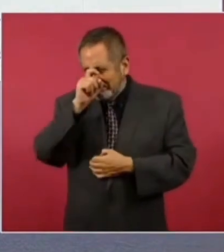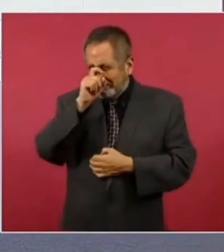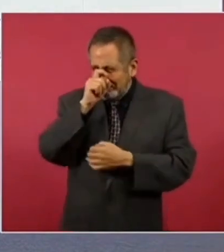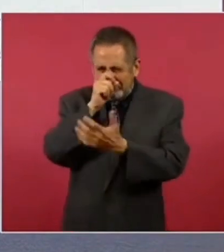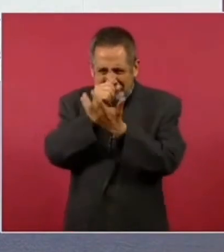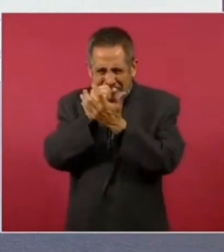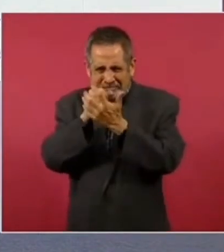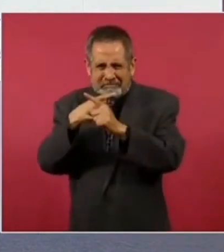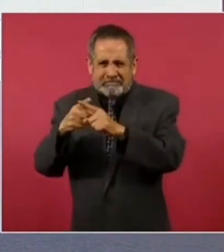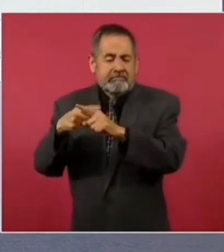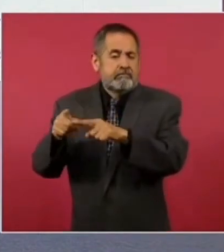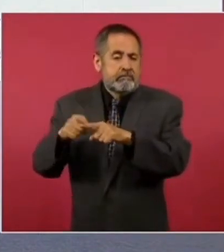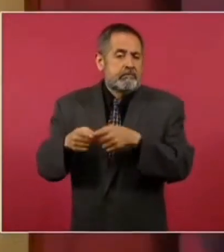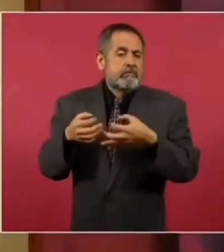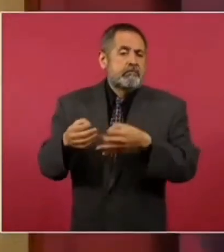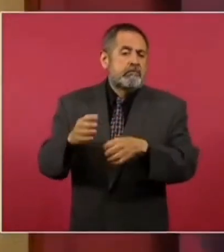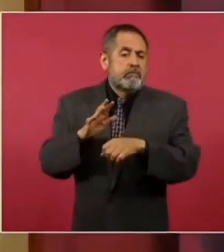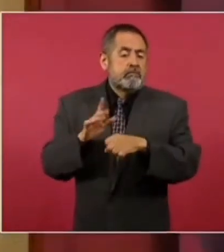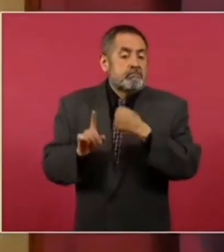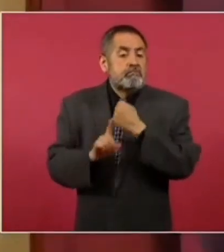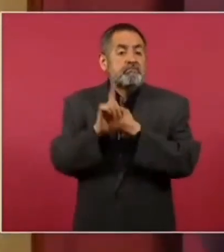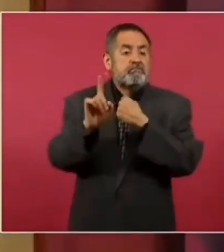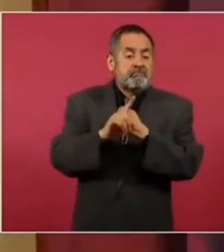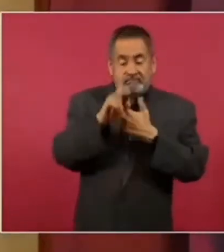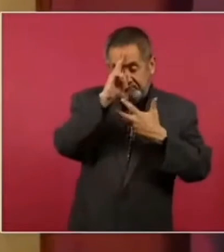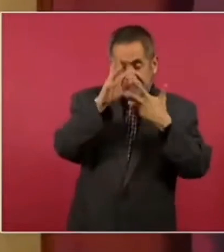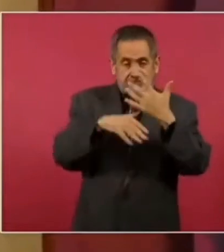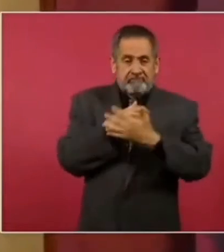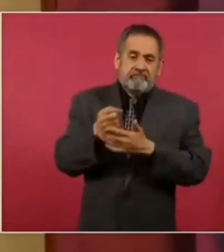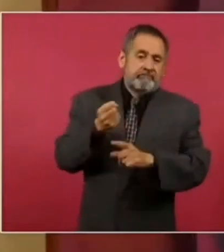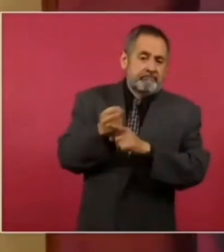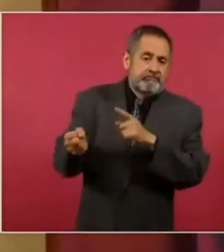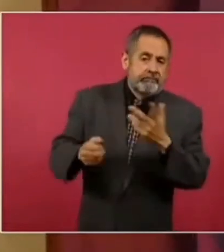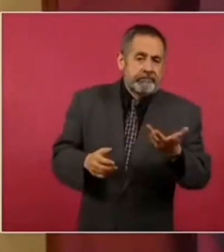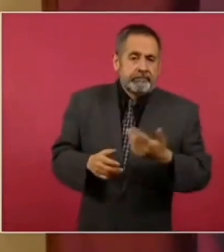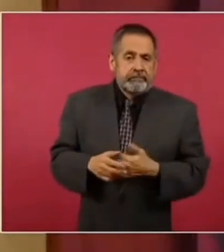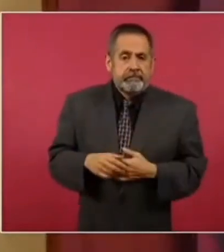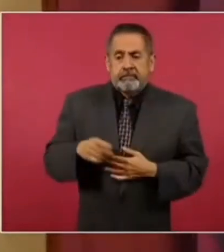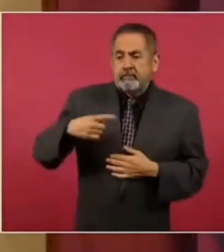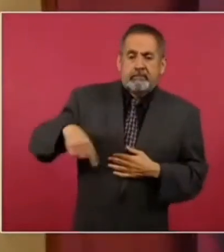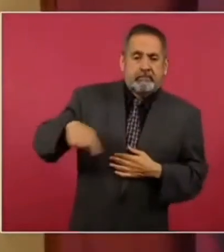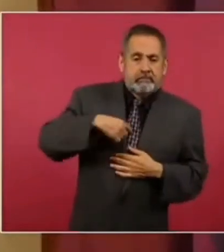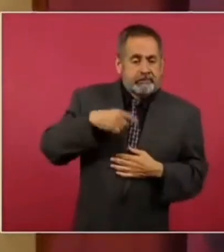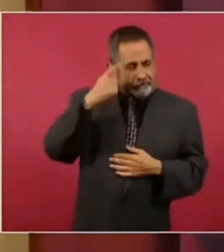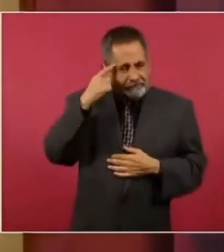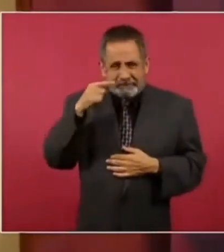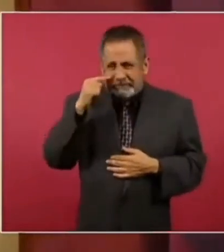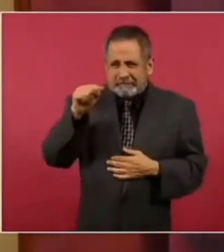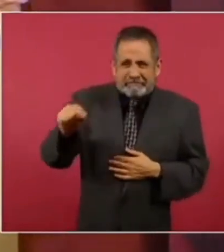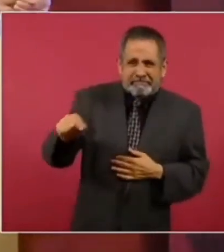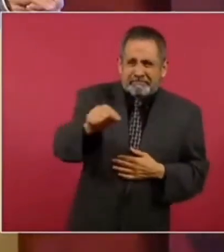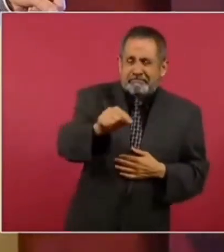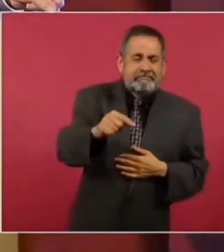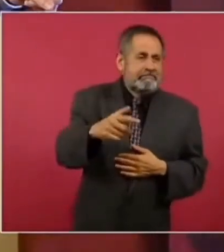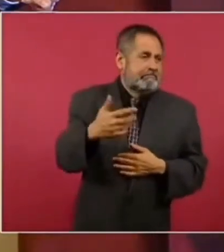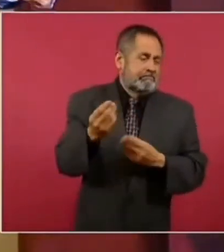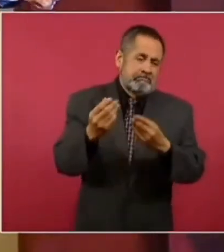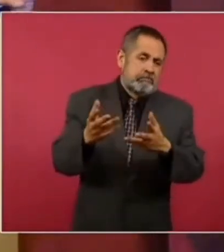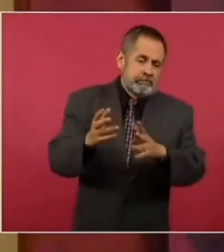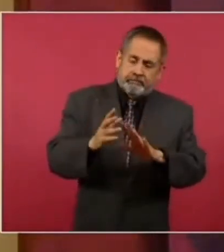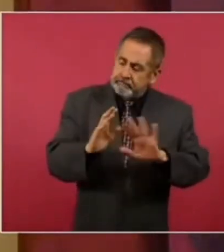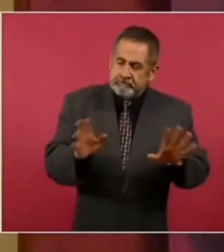son característicamente vinculados a la experiencia de visualizar la violencia de género, la violencia